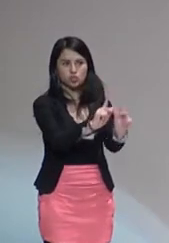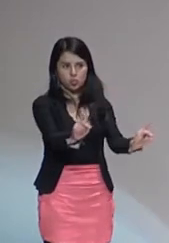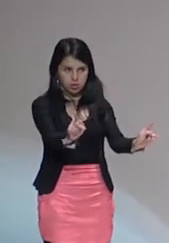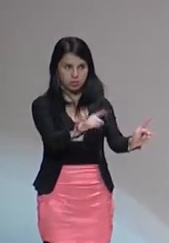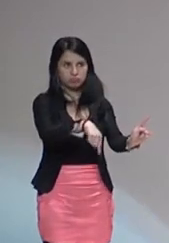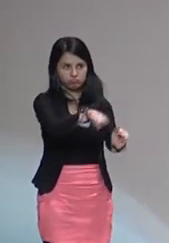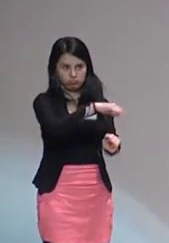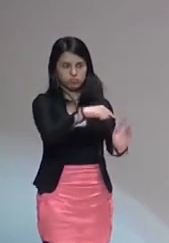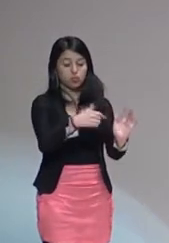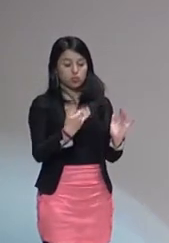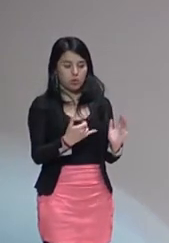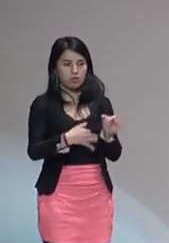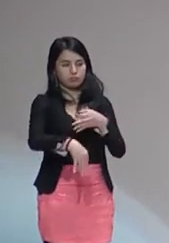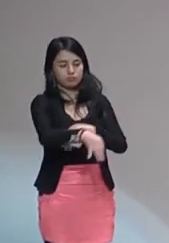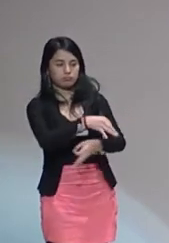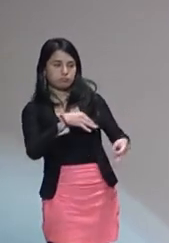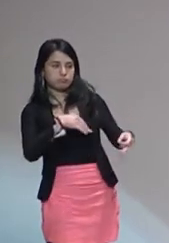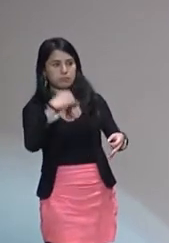ubicar en el plano docente.